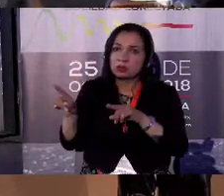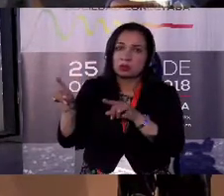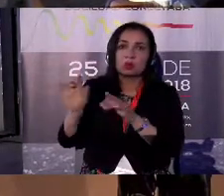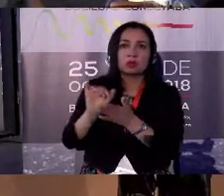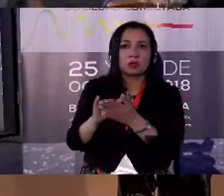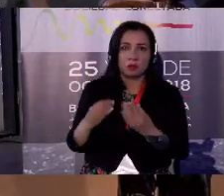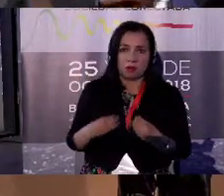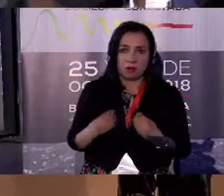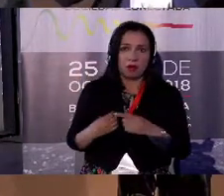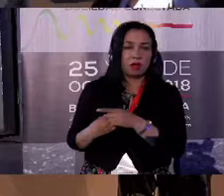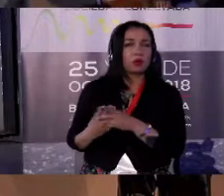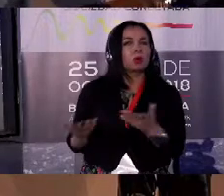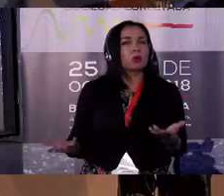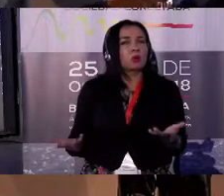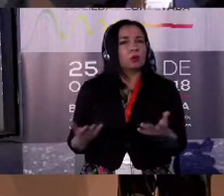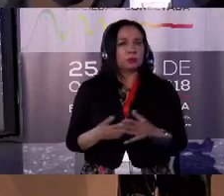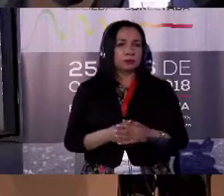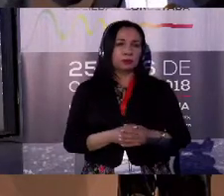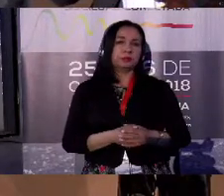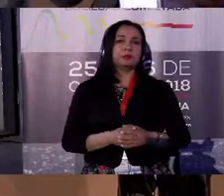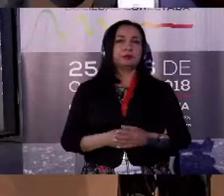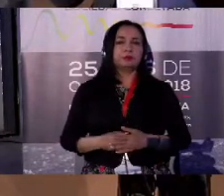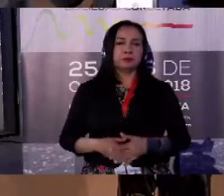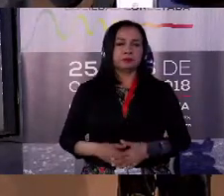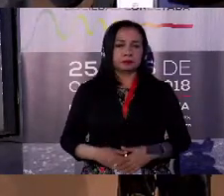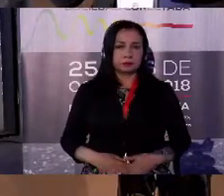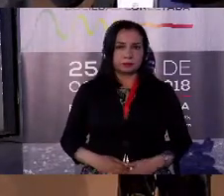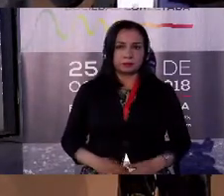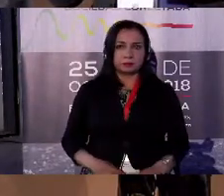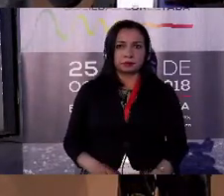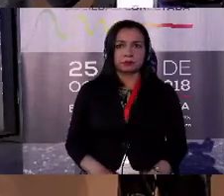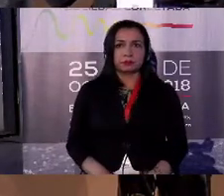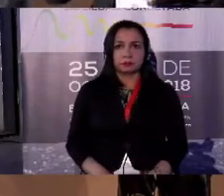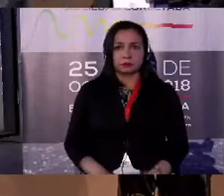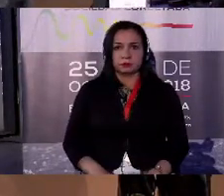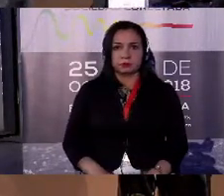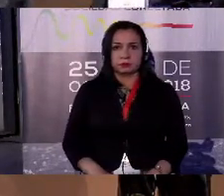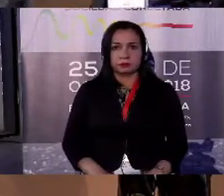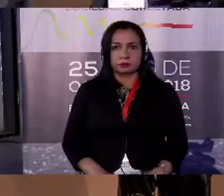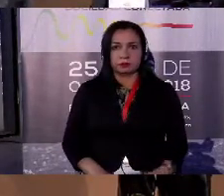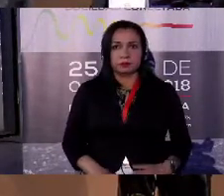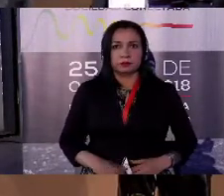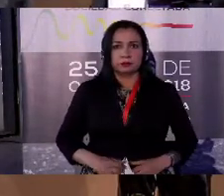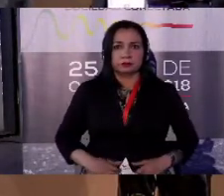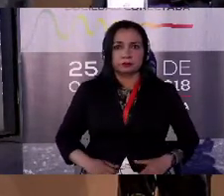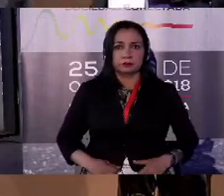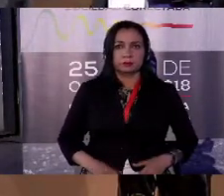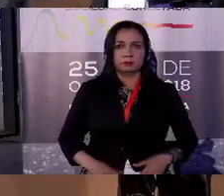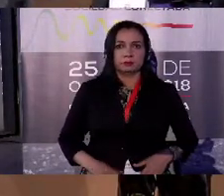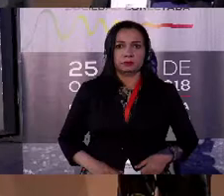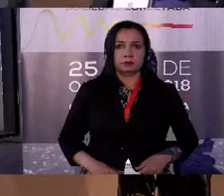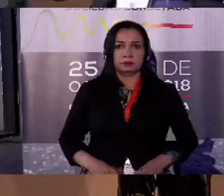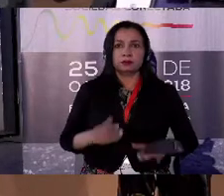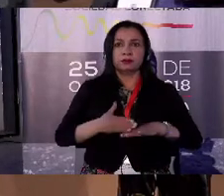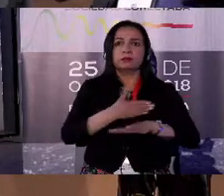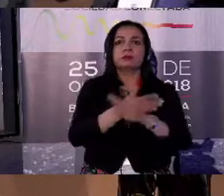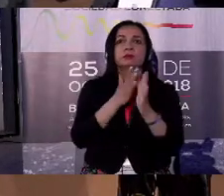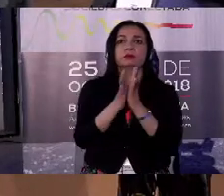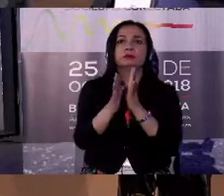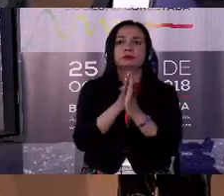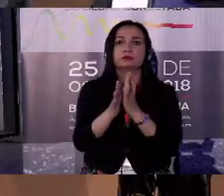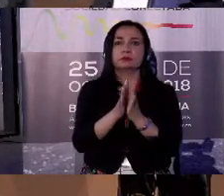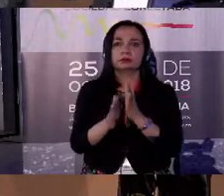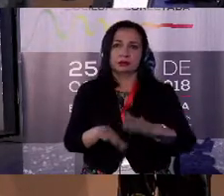vivís. Sí. A ver, un elemento previo, ¿no? Hablábamos al comienzo, y lo mencionaba la ministra, el desafío